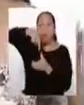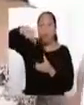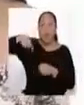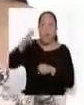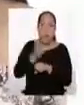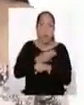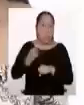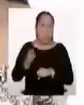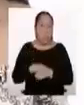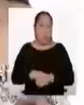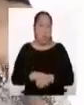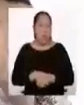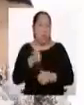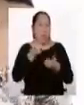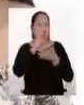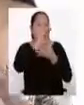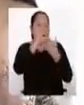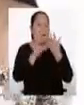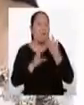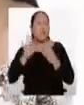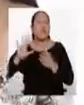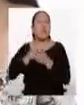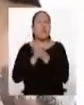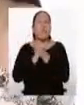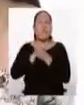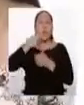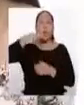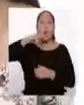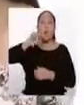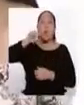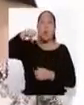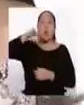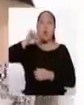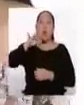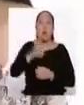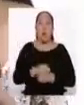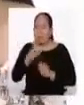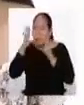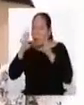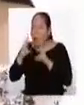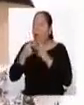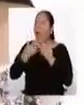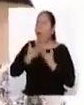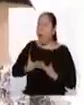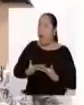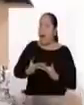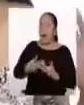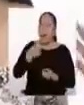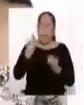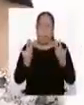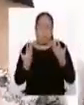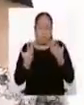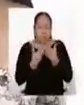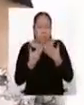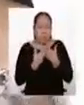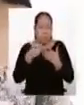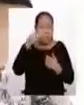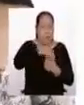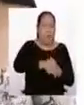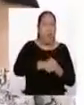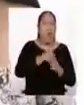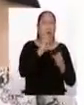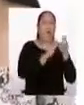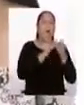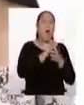pregunta. ¿Qué características de sus compañeros de Huancayo le llamó la atención y qué contraste encontró con sus compañeros de Lima